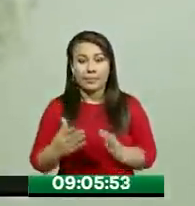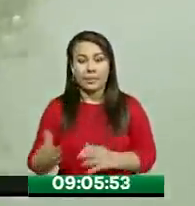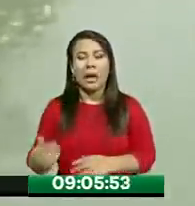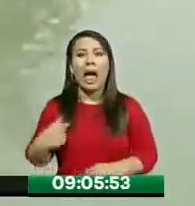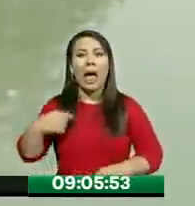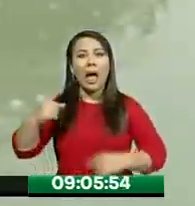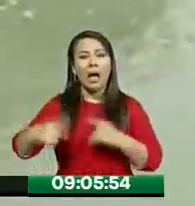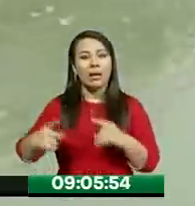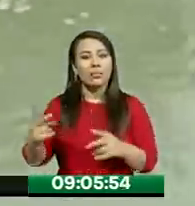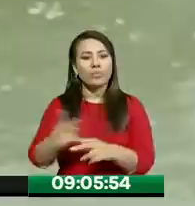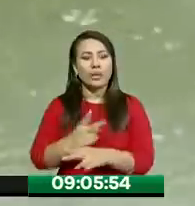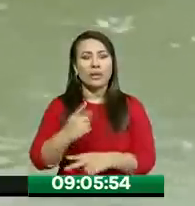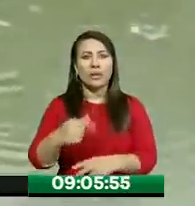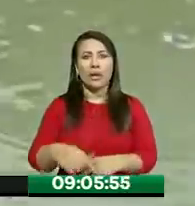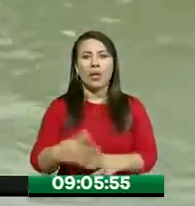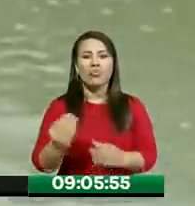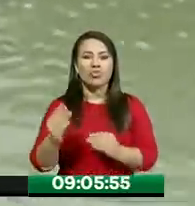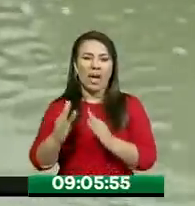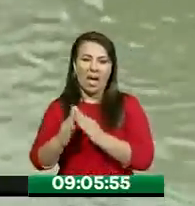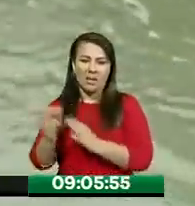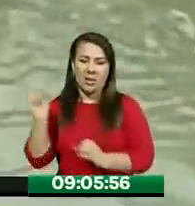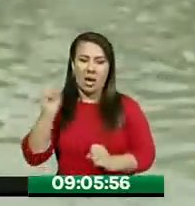a su madre sin vida.